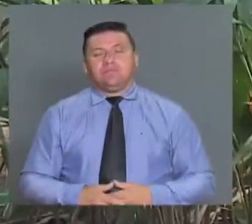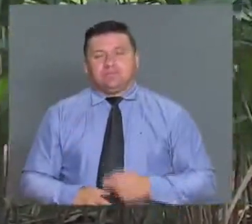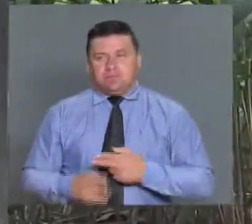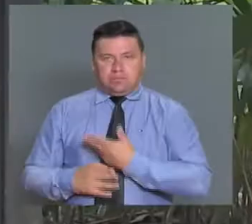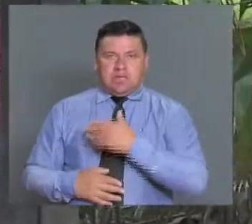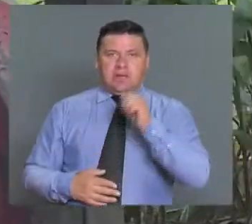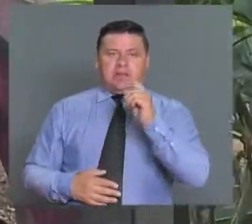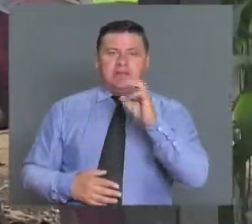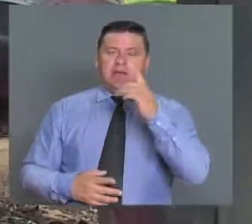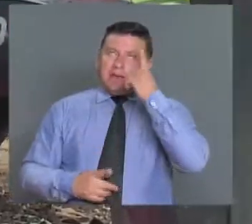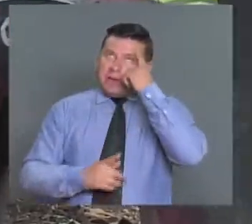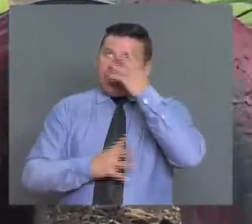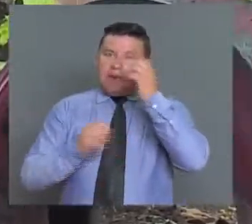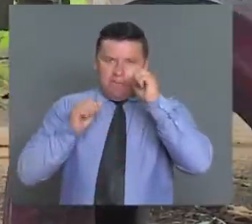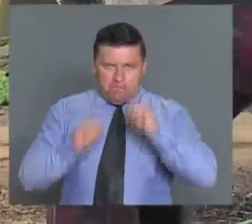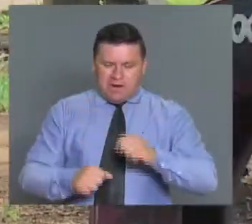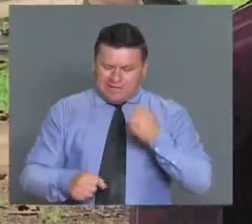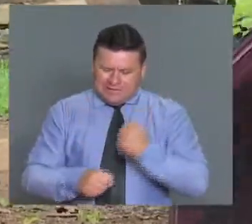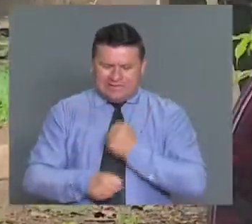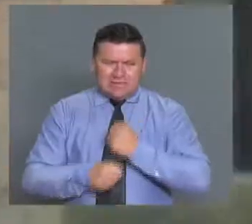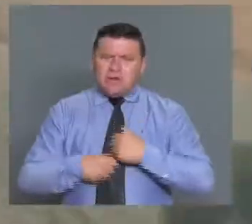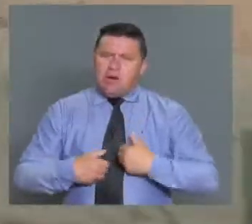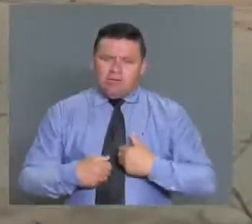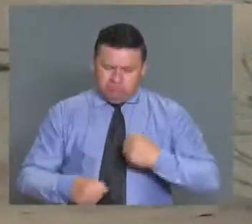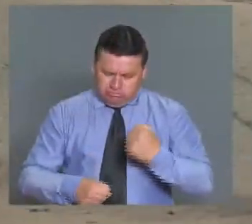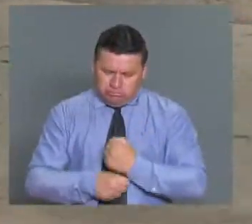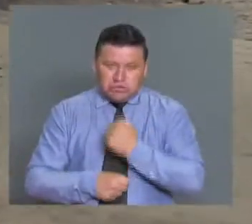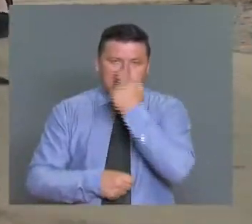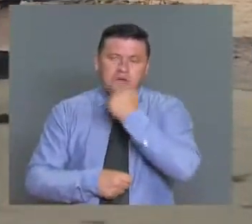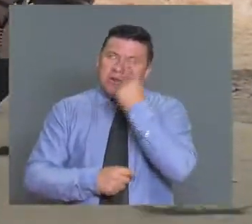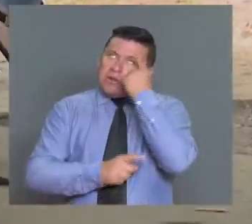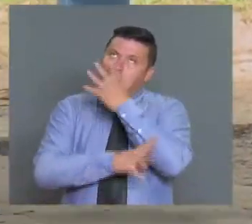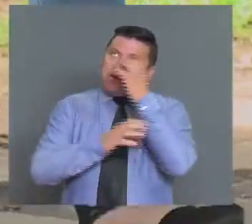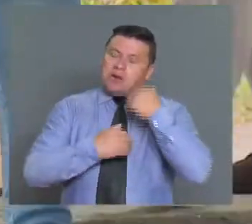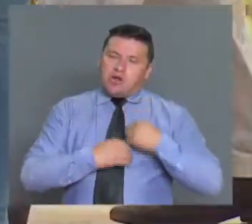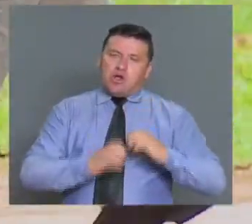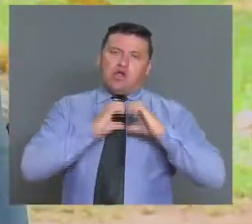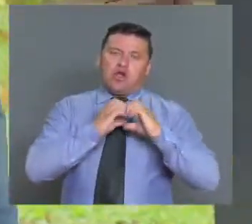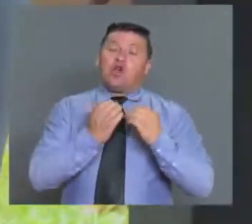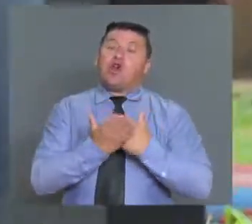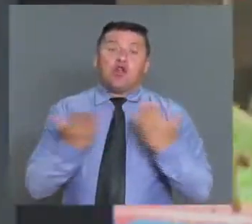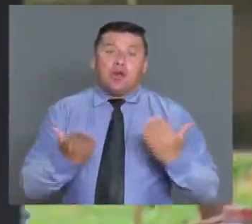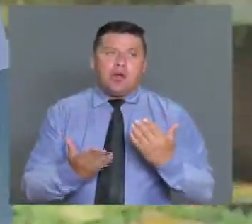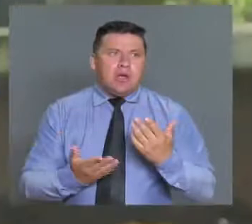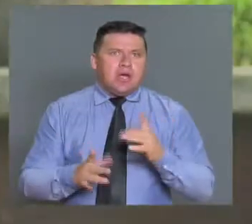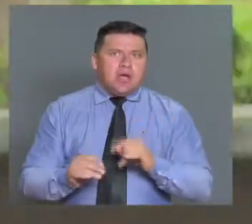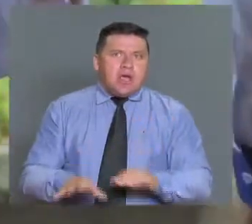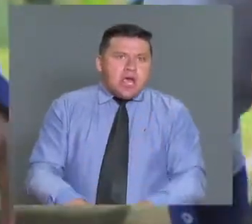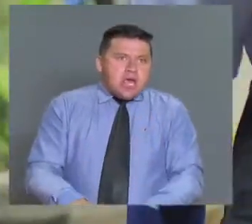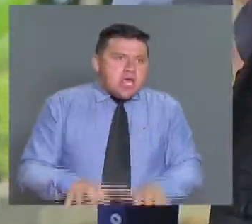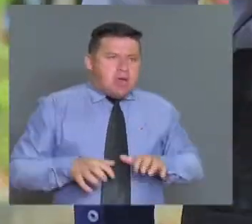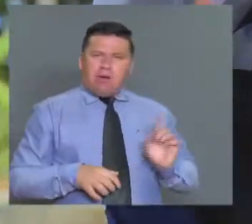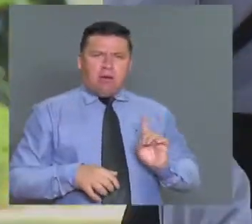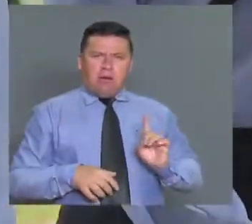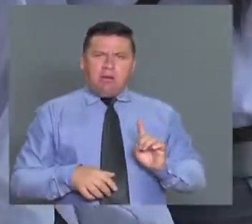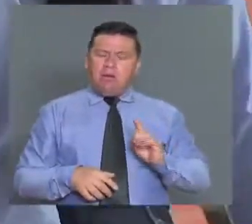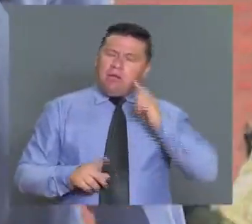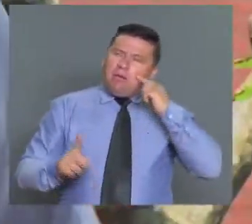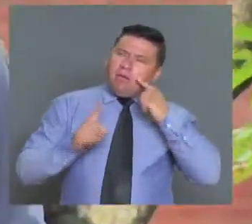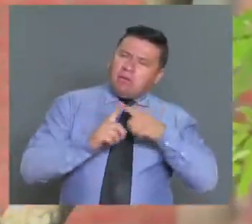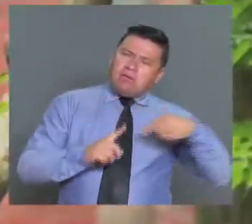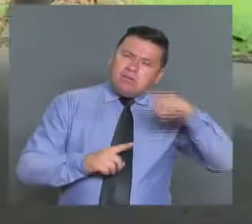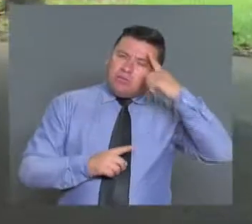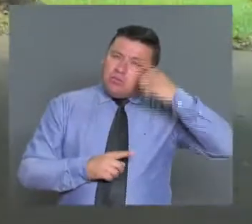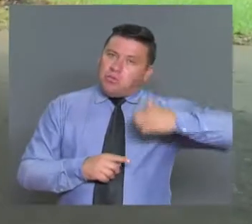Andrea es una mujer que sueña en grande y que trabaja sin cansancio por cumplir los anhelos de su corazón, donde no cabe el egoísmo, pues más allá de proyectarse